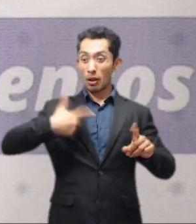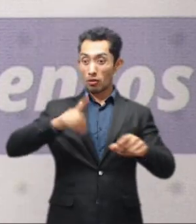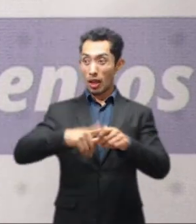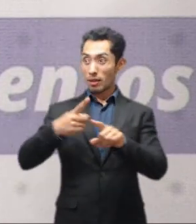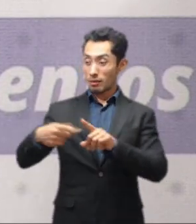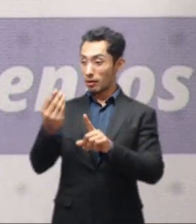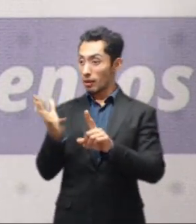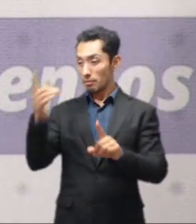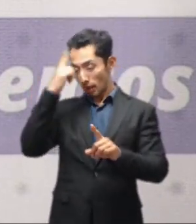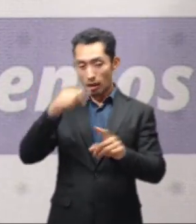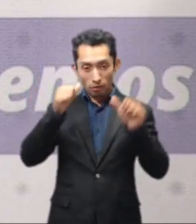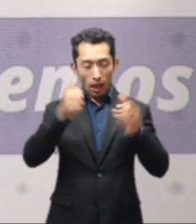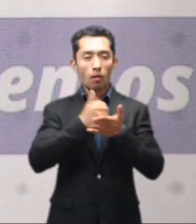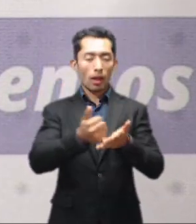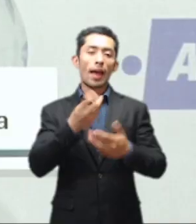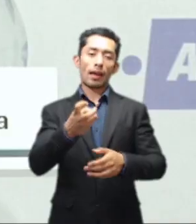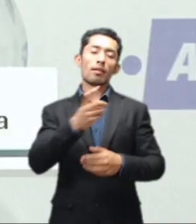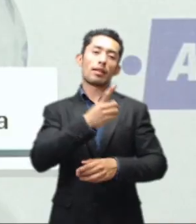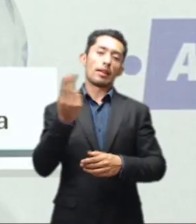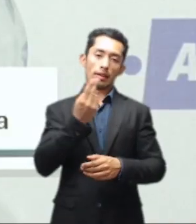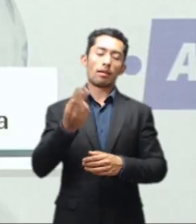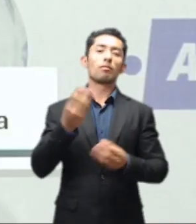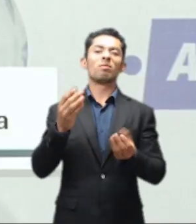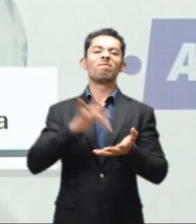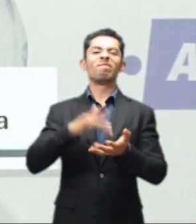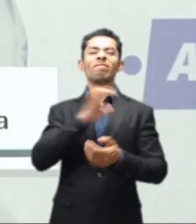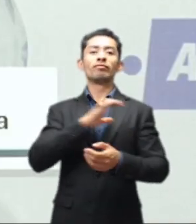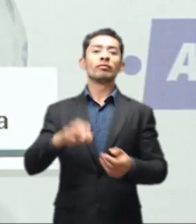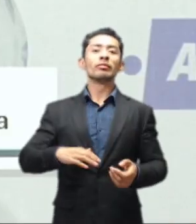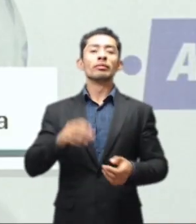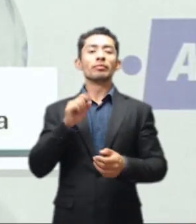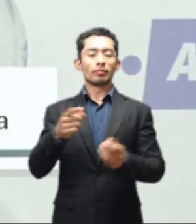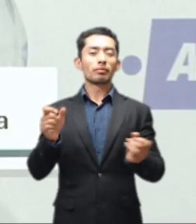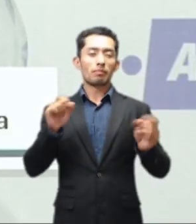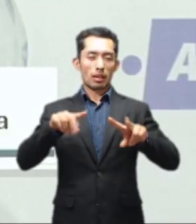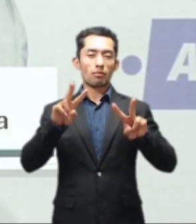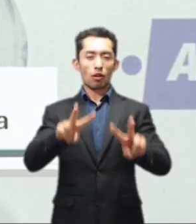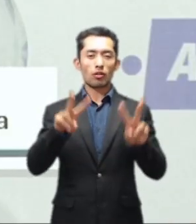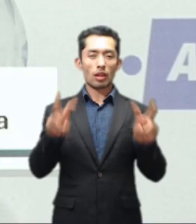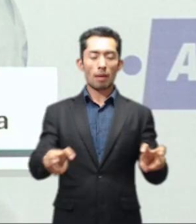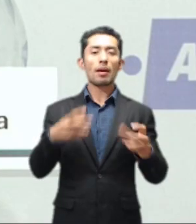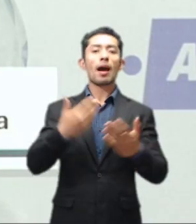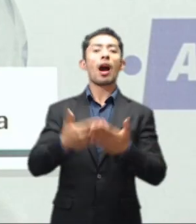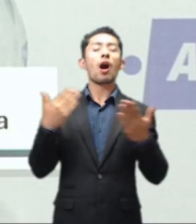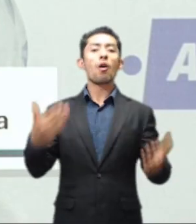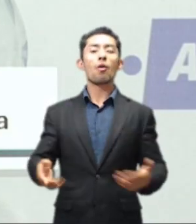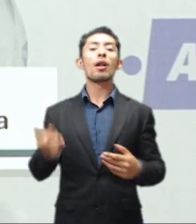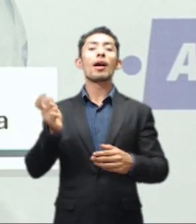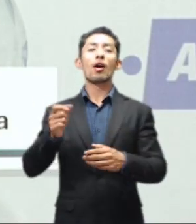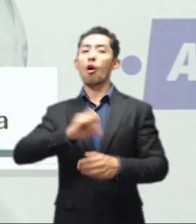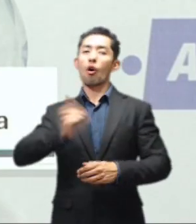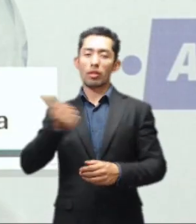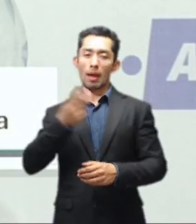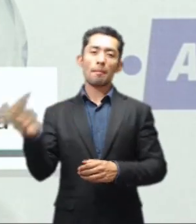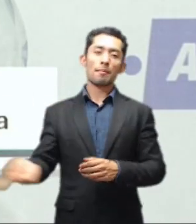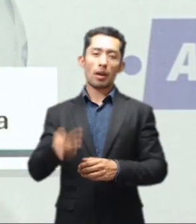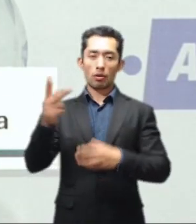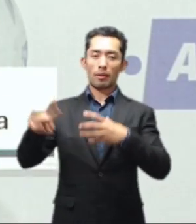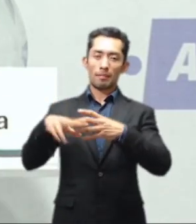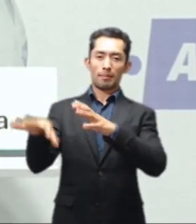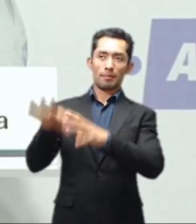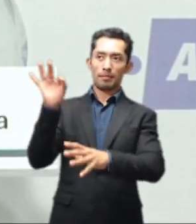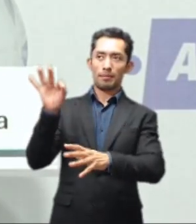para servirles Muchas gracias candidato continuando con esta misma temática Me permito sacar la siguiente pregunta de